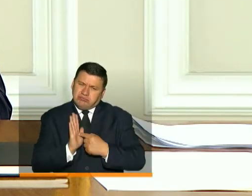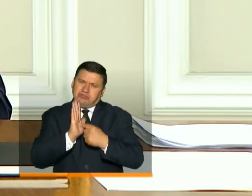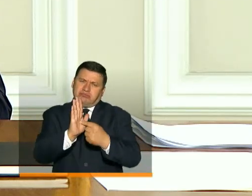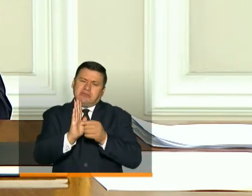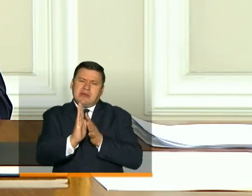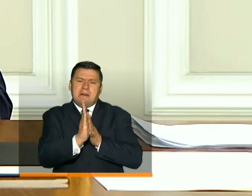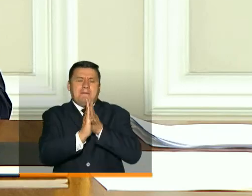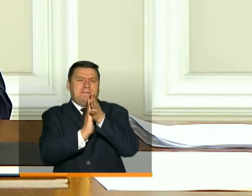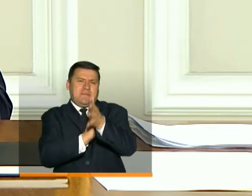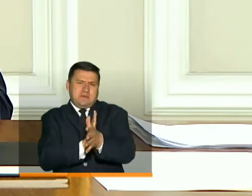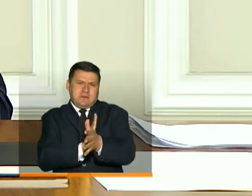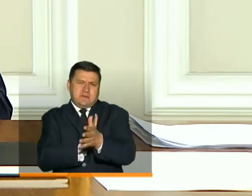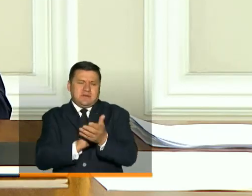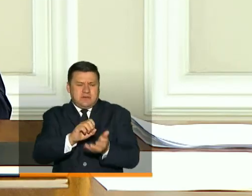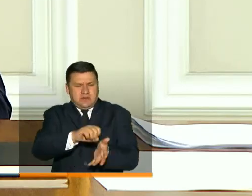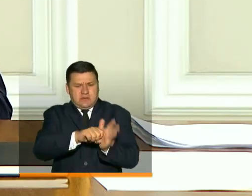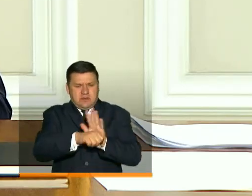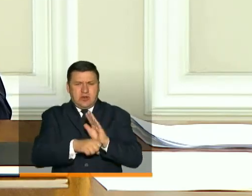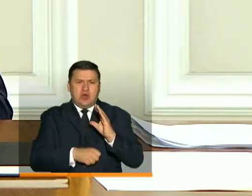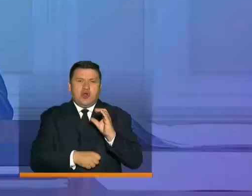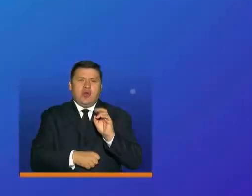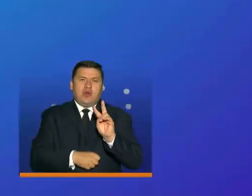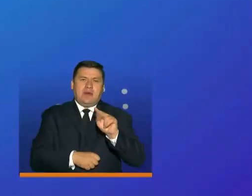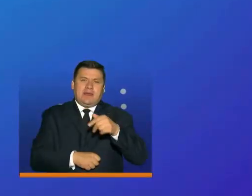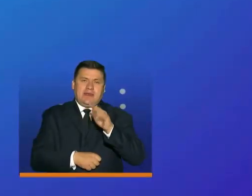este mensaje sobre el COVID-19.